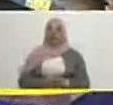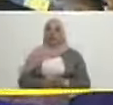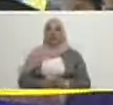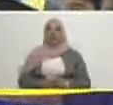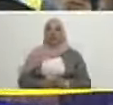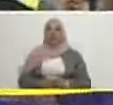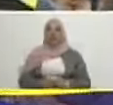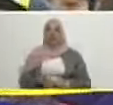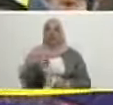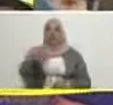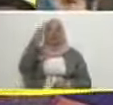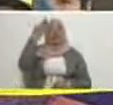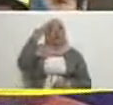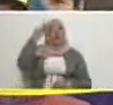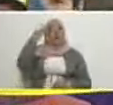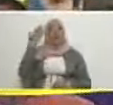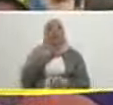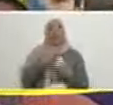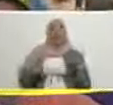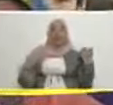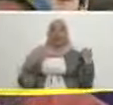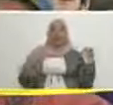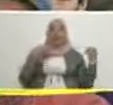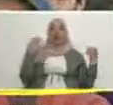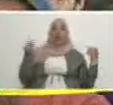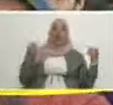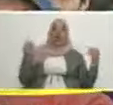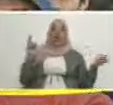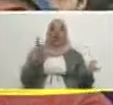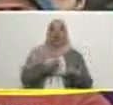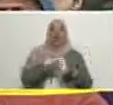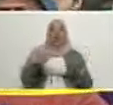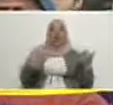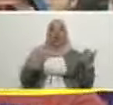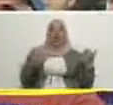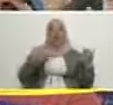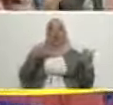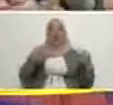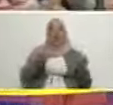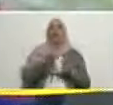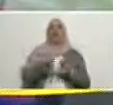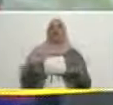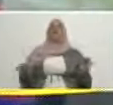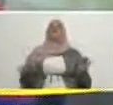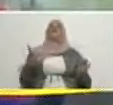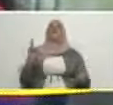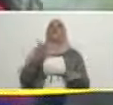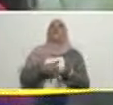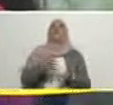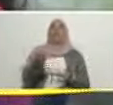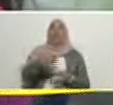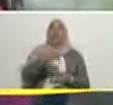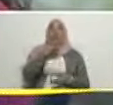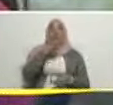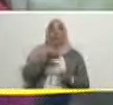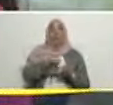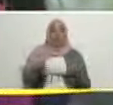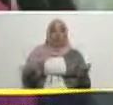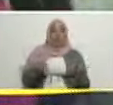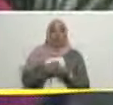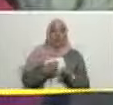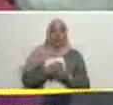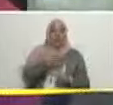presidente, porque usted sabe que los jóvenes, por ejemplo, nosotros tenemos políticas en materia educativa y sabemos que la materia educativa se da en